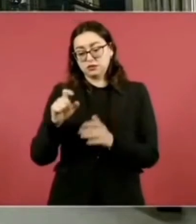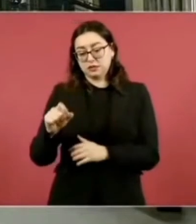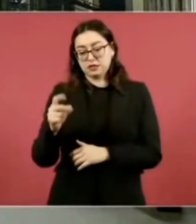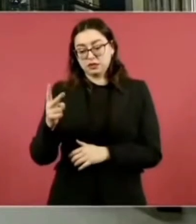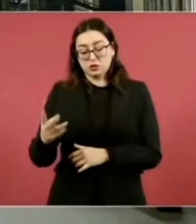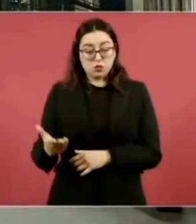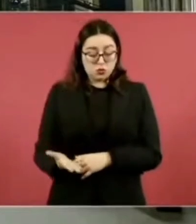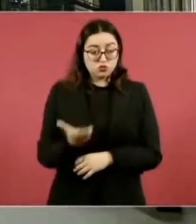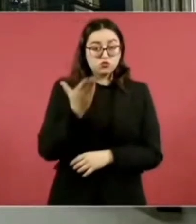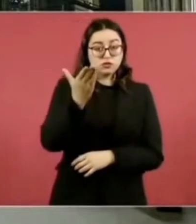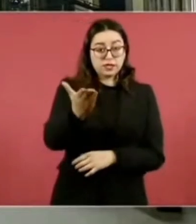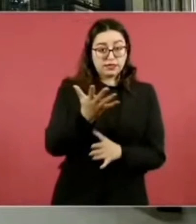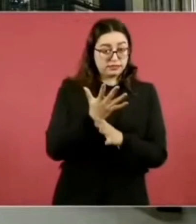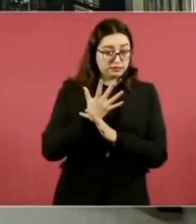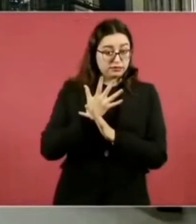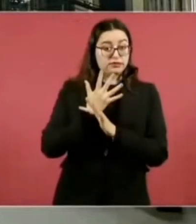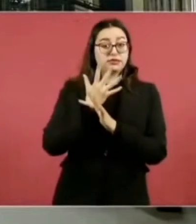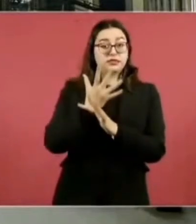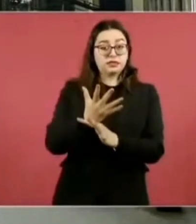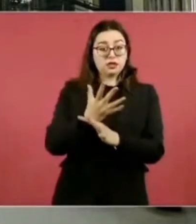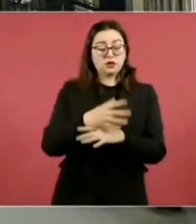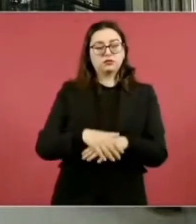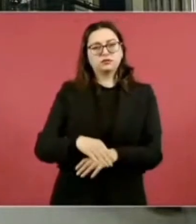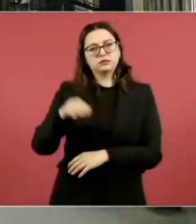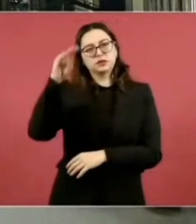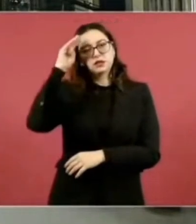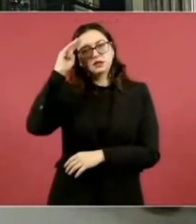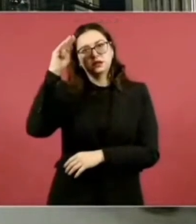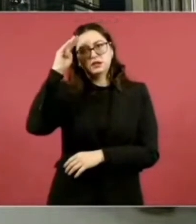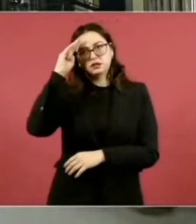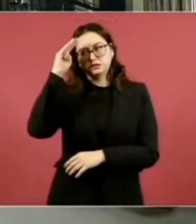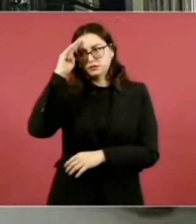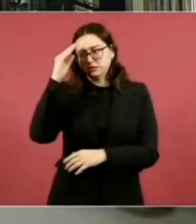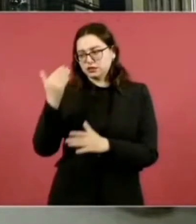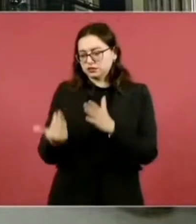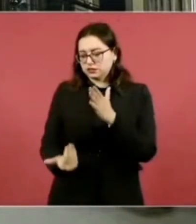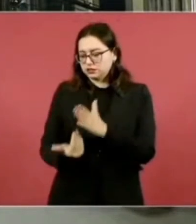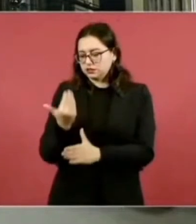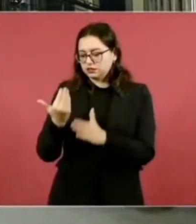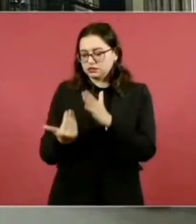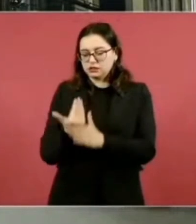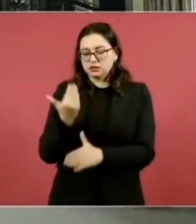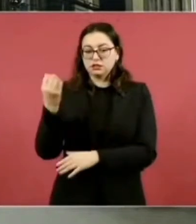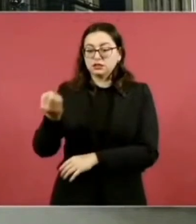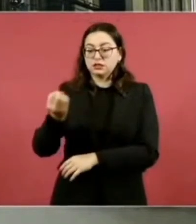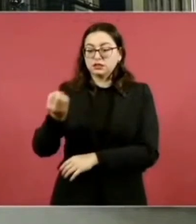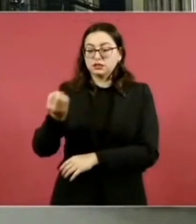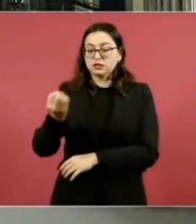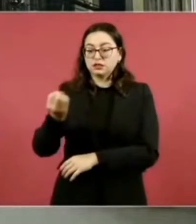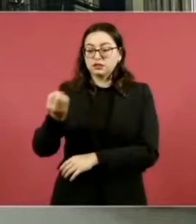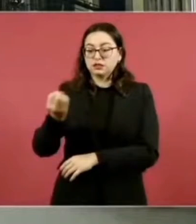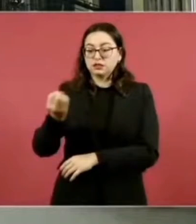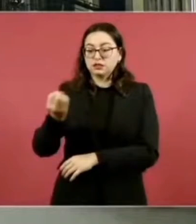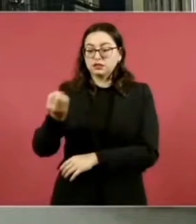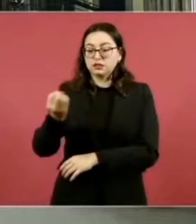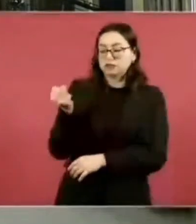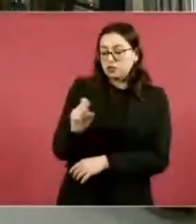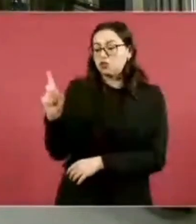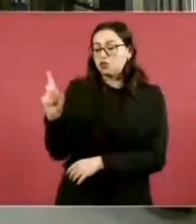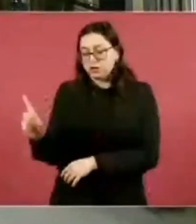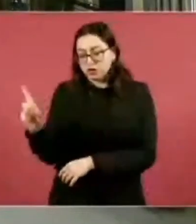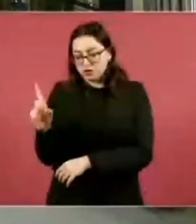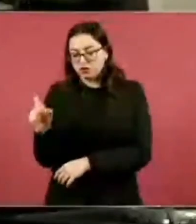usted dijo que analizaba realizar mañaneras los días sábados y domingos por considerar que